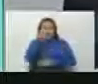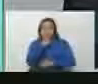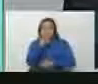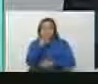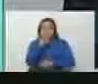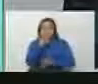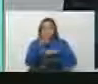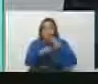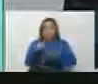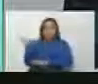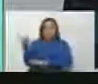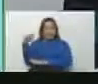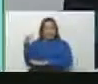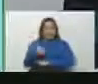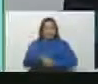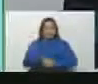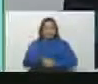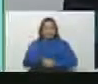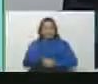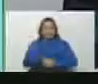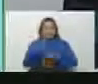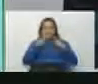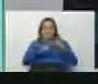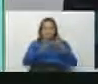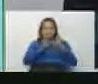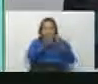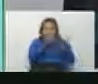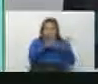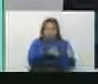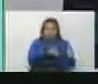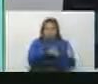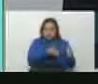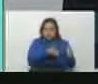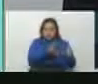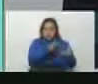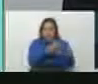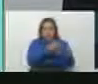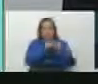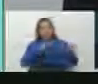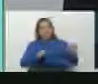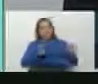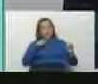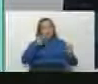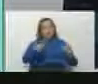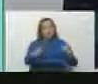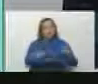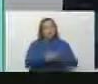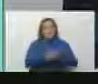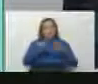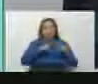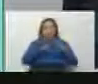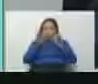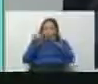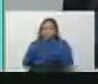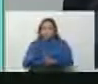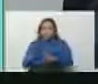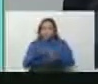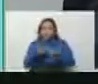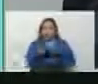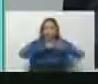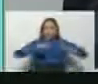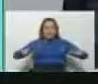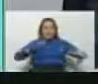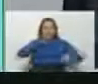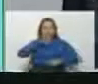bandera. Entonces, lo que yo quiero significar es que una cosa es la independencia política y otra cosa es la